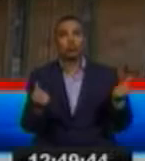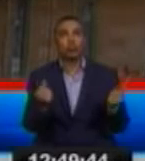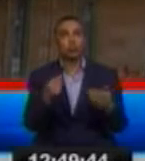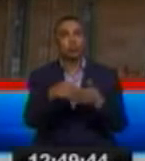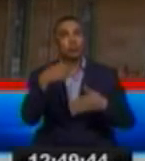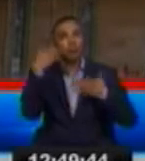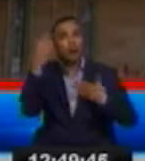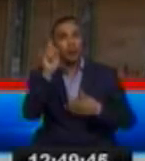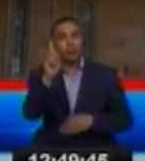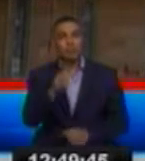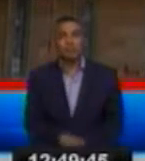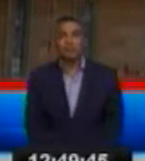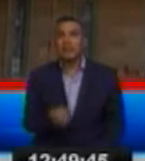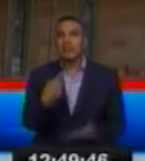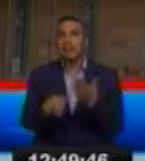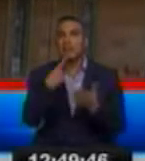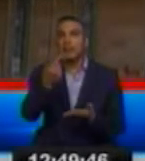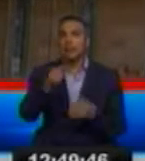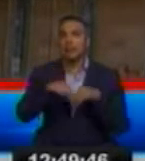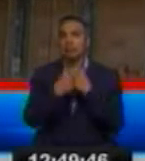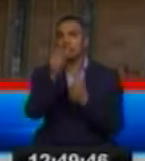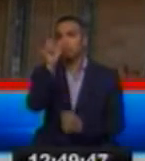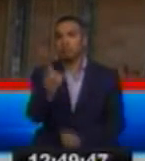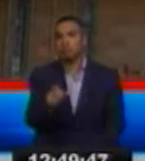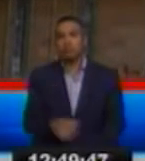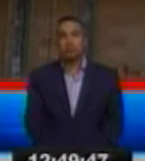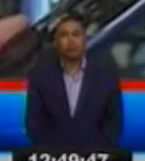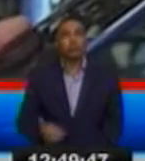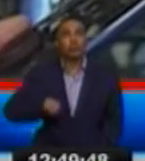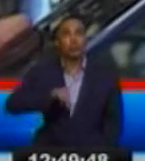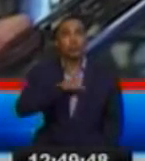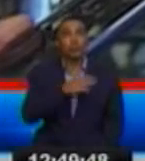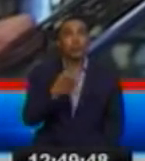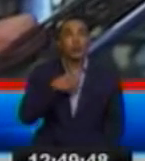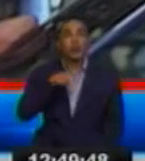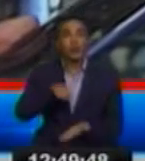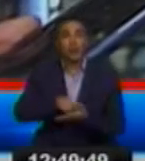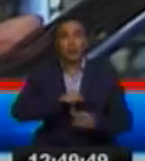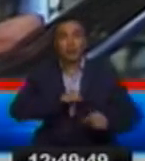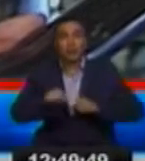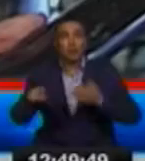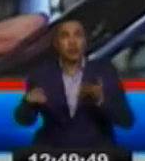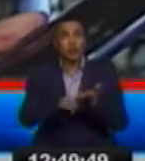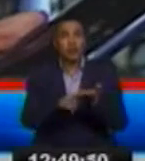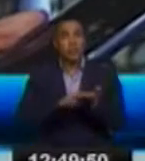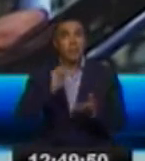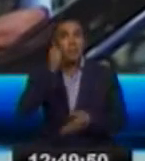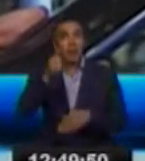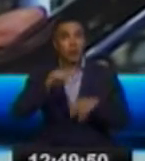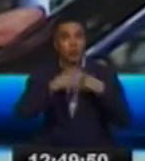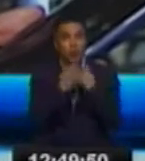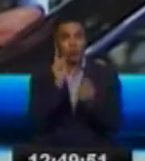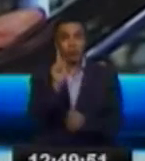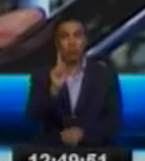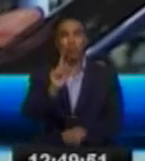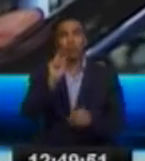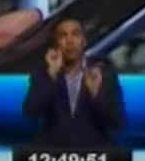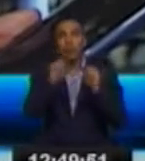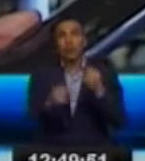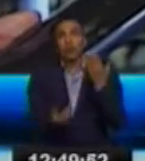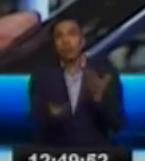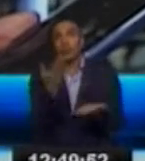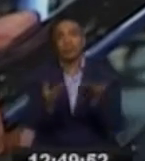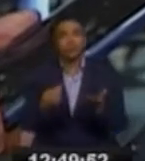político. Escuchemos qué es lo que dijeron los parlamentarios esta mañana. Estaremos realizando una reunión de bancada el día de mañana y ahí veremos la posibilidad de